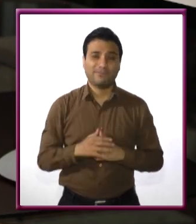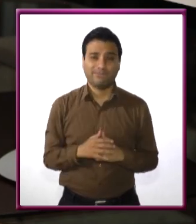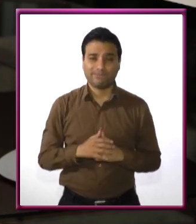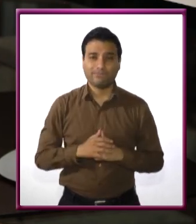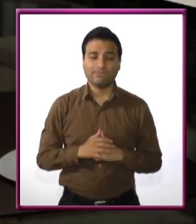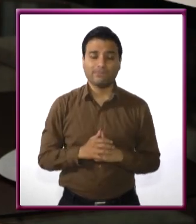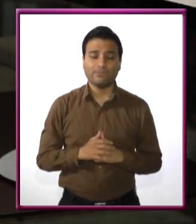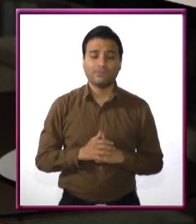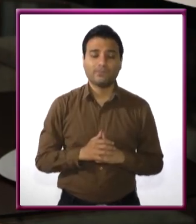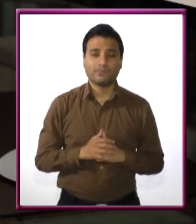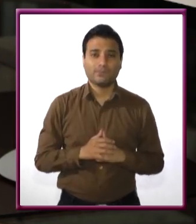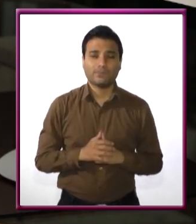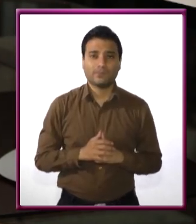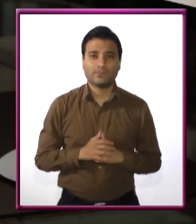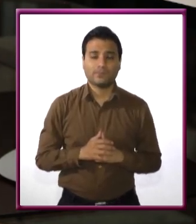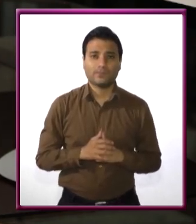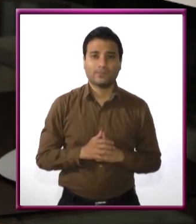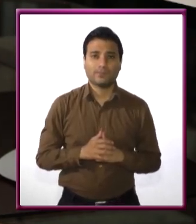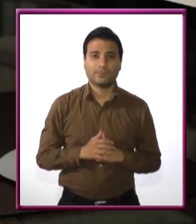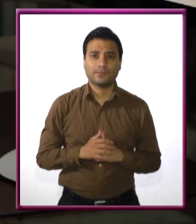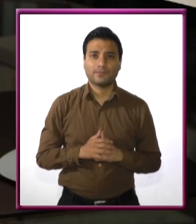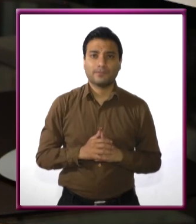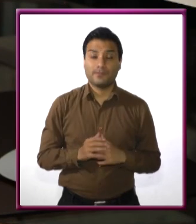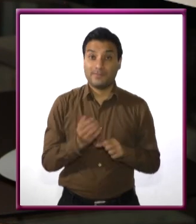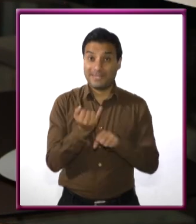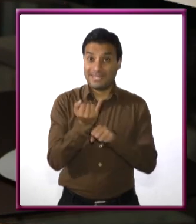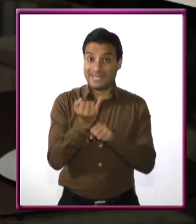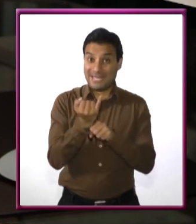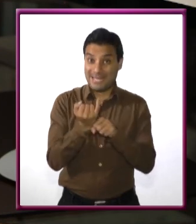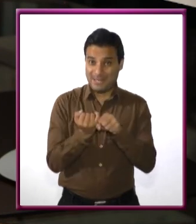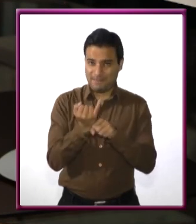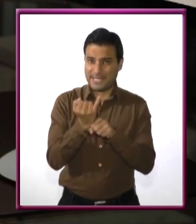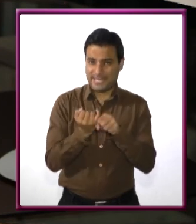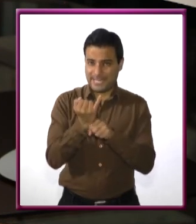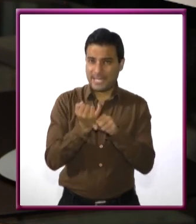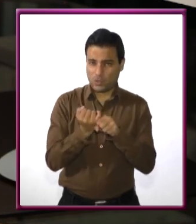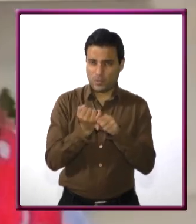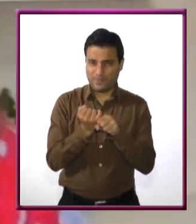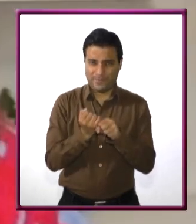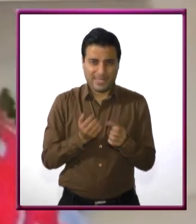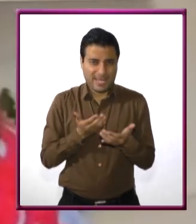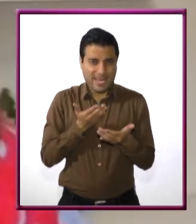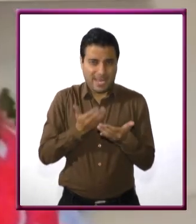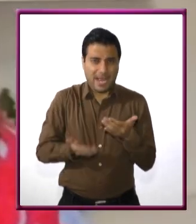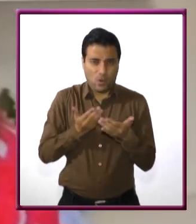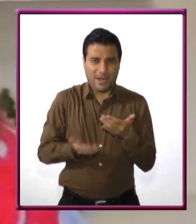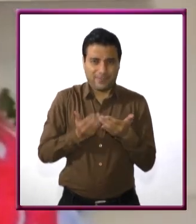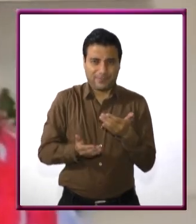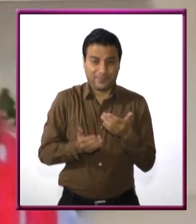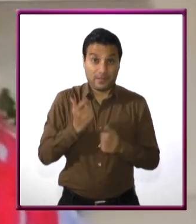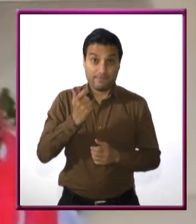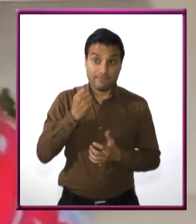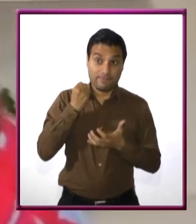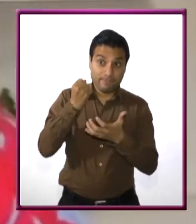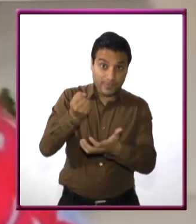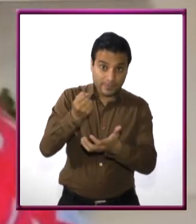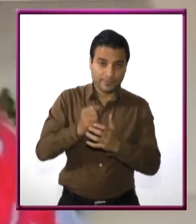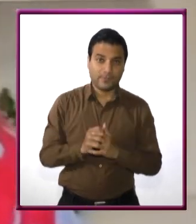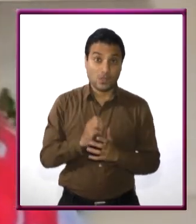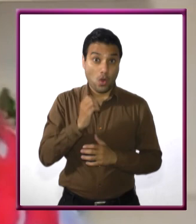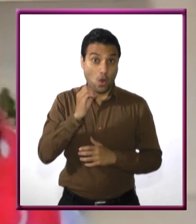político también. Y el tipo de investigación que estamos ahora mismo financiando o